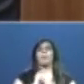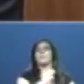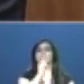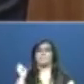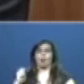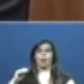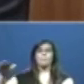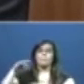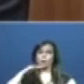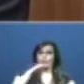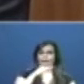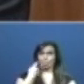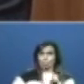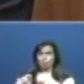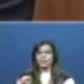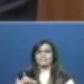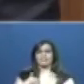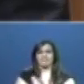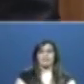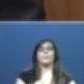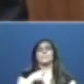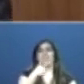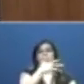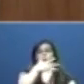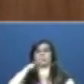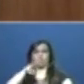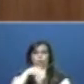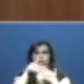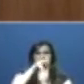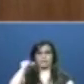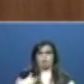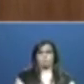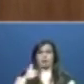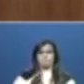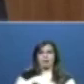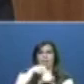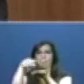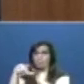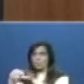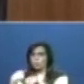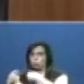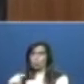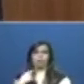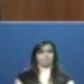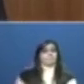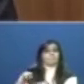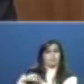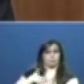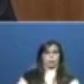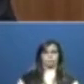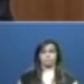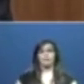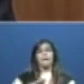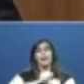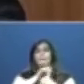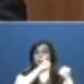comunidad más de 1052 millones de euros para abonar deudas comerciales pendientes en el ámbito institucional en